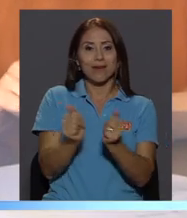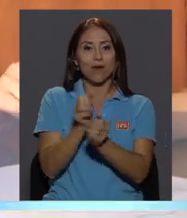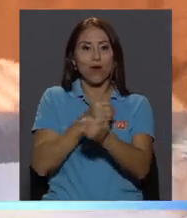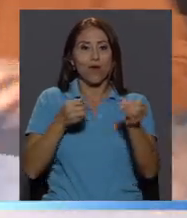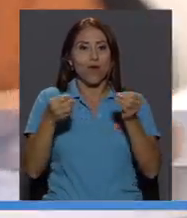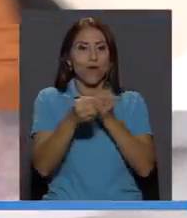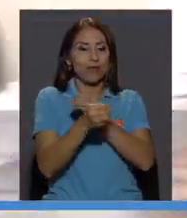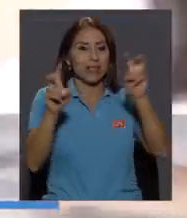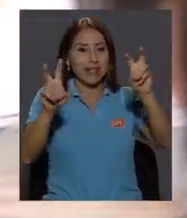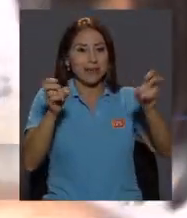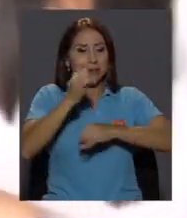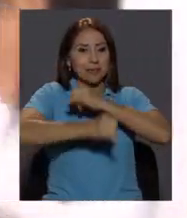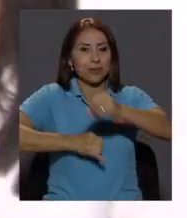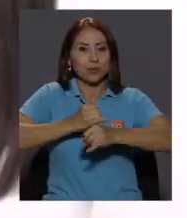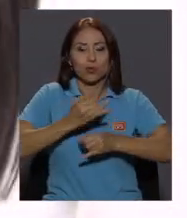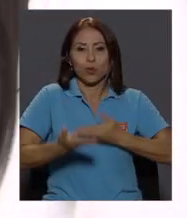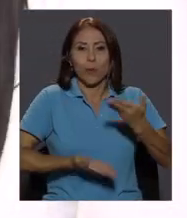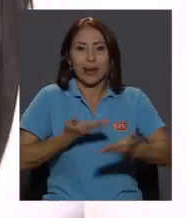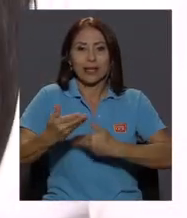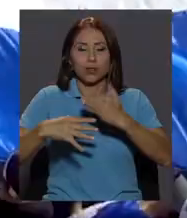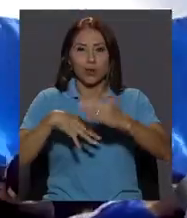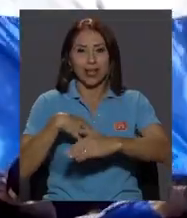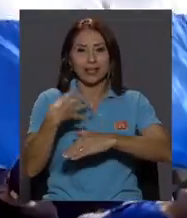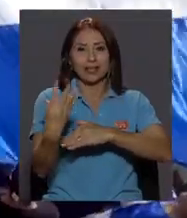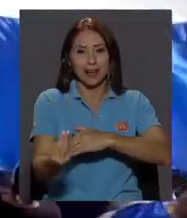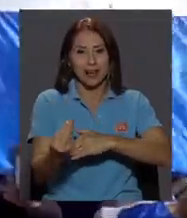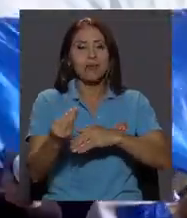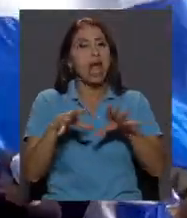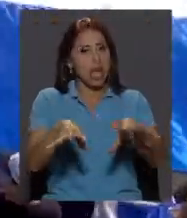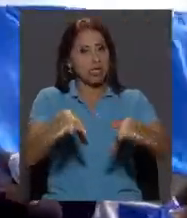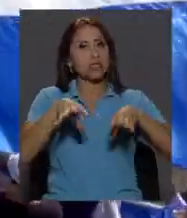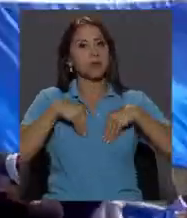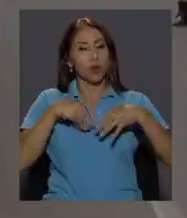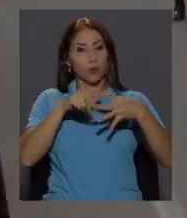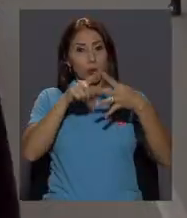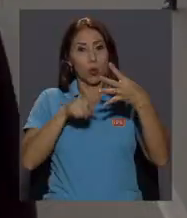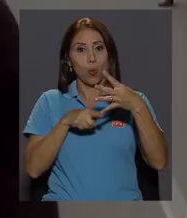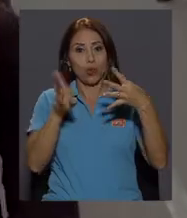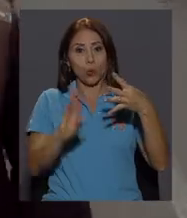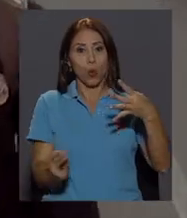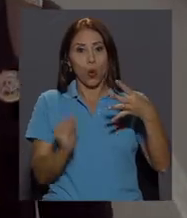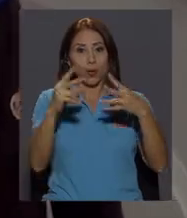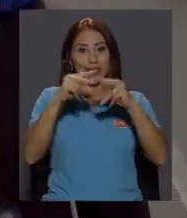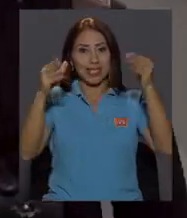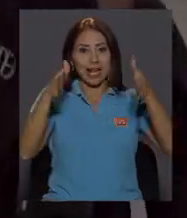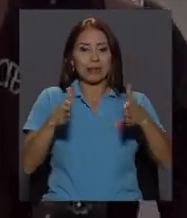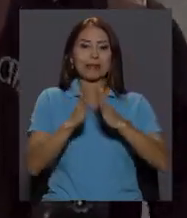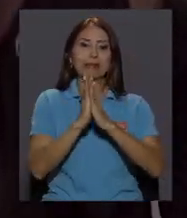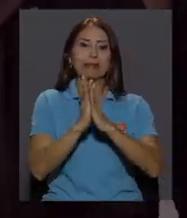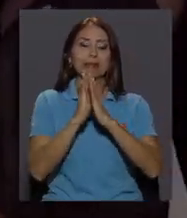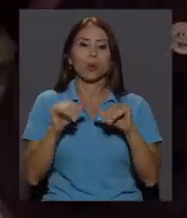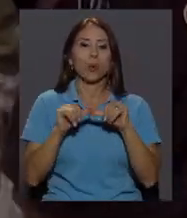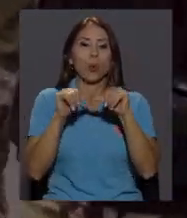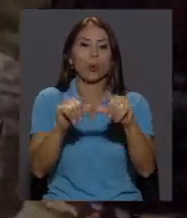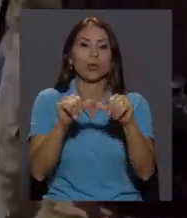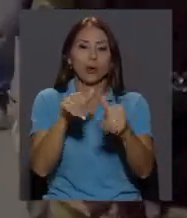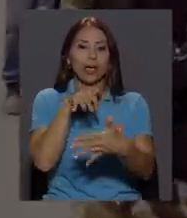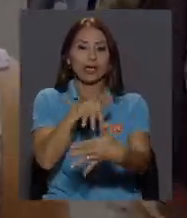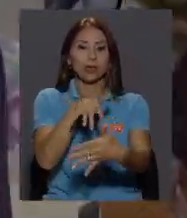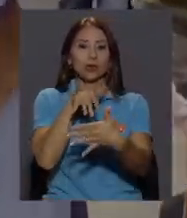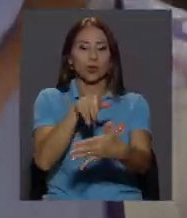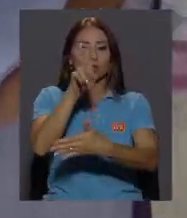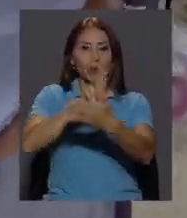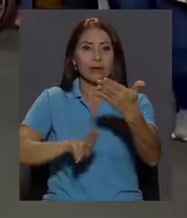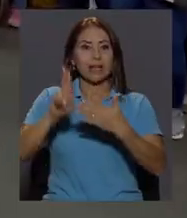la Oficina de Asuntos Internacionales y Cooperación Externa, aceptó la solicitud de 4 jóvenes nicaragüenses para continuar con sus